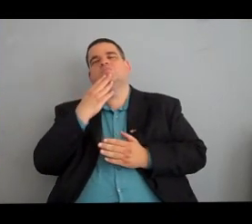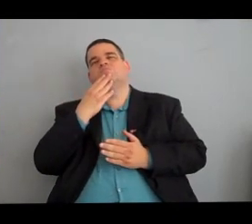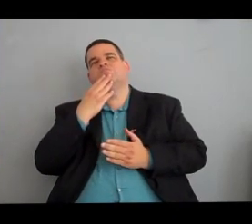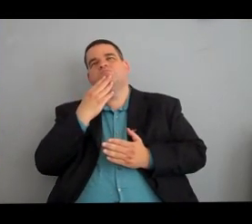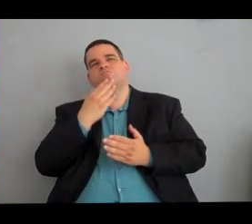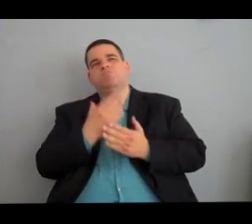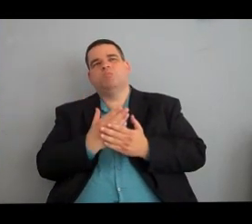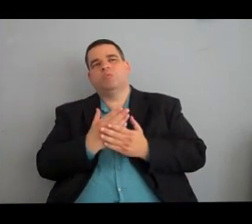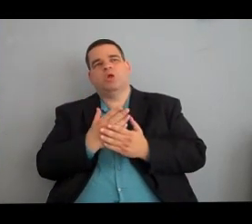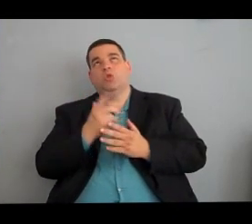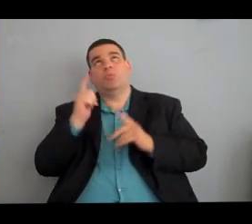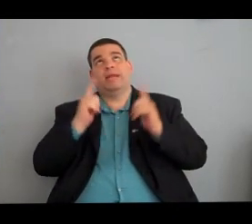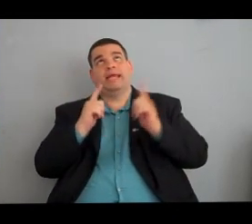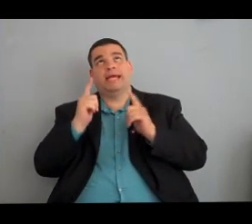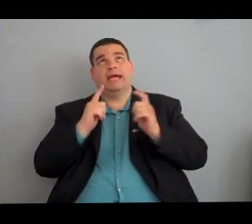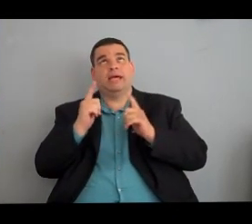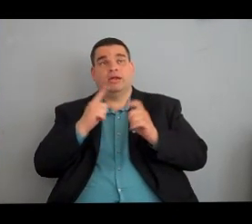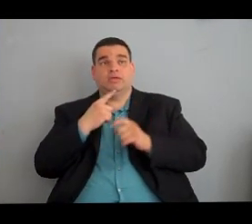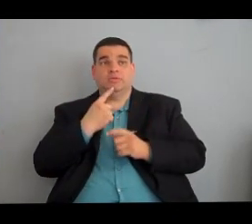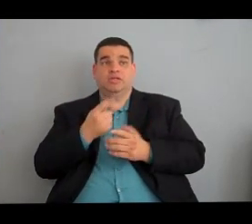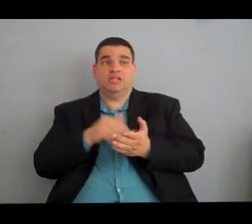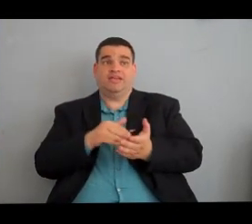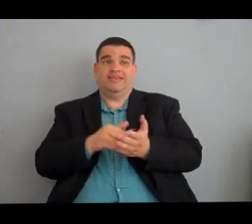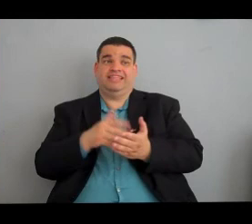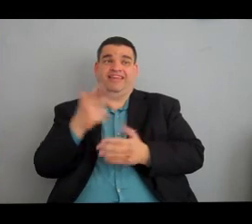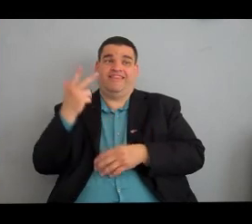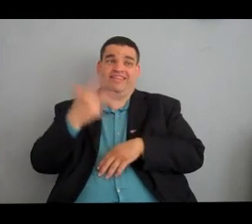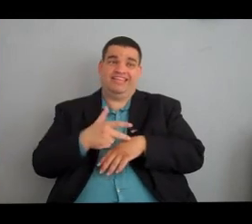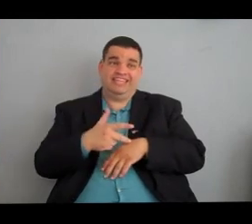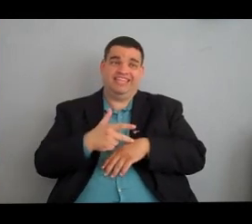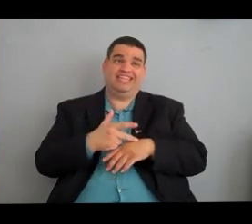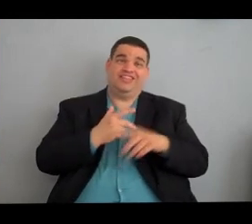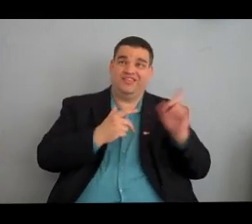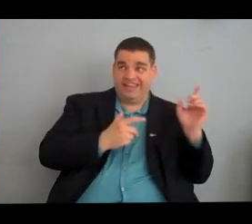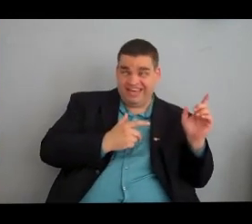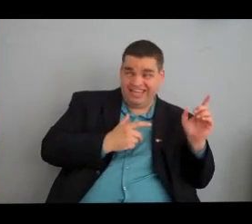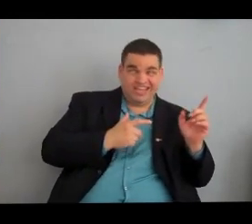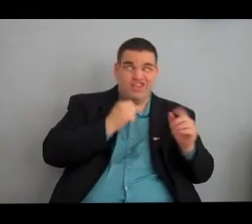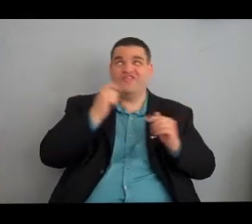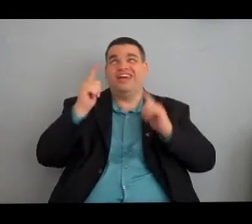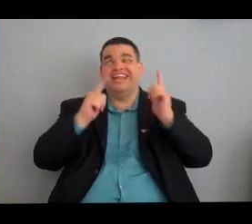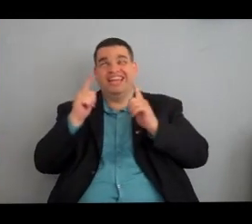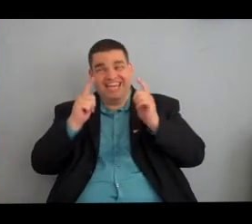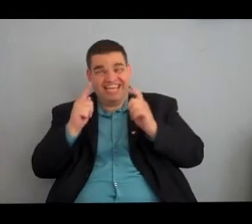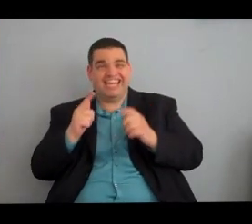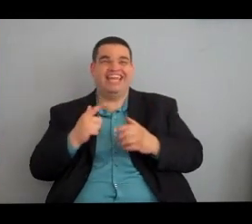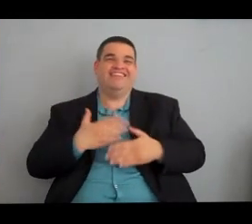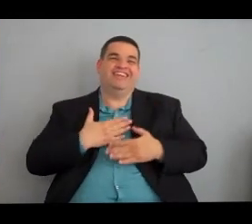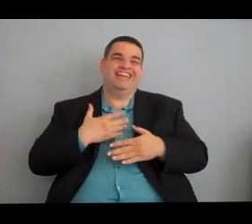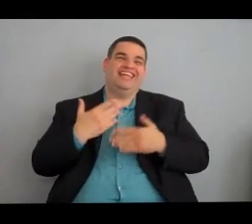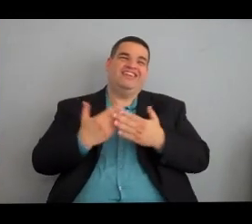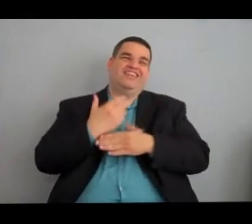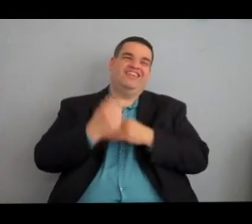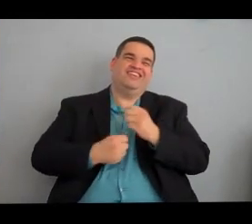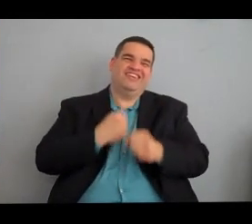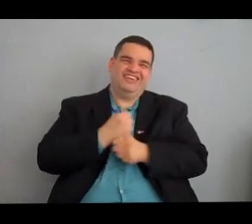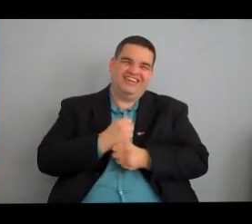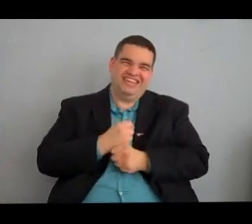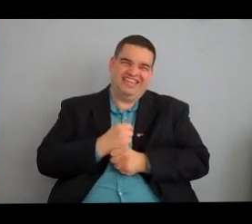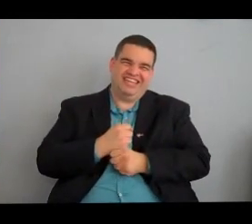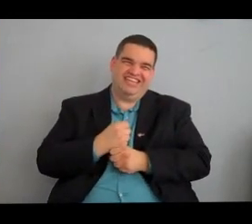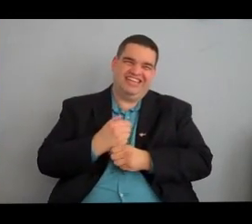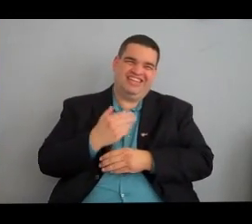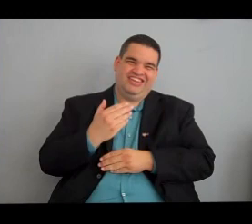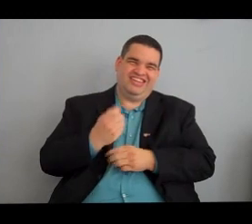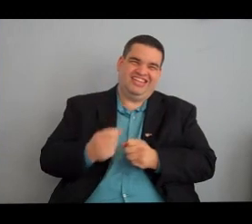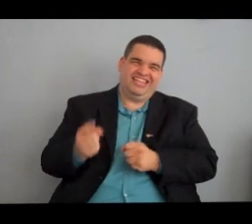balas al aire, no balas al aire. Lo estamos repitiendo, mira, tres veces. No balas al aire, no balas al aire, no balas al aire. Y feliz año nuevo. Y nos vemos el próximo martes, el próximo